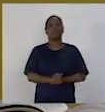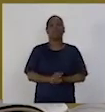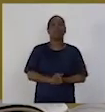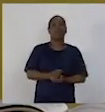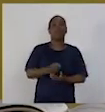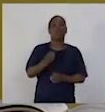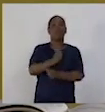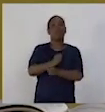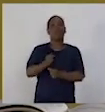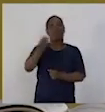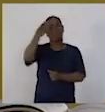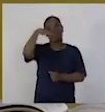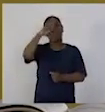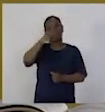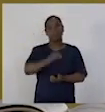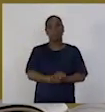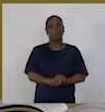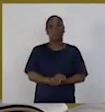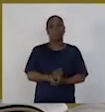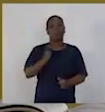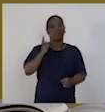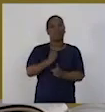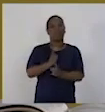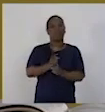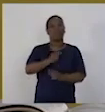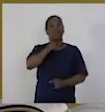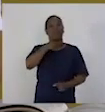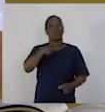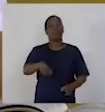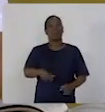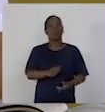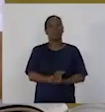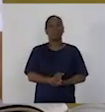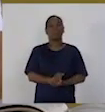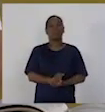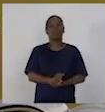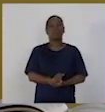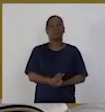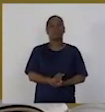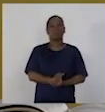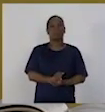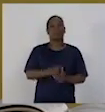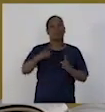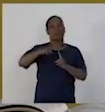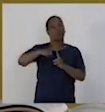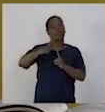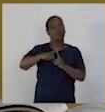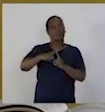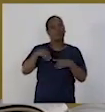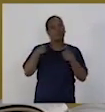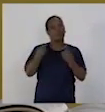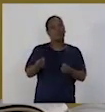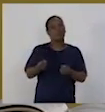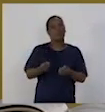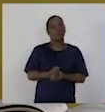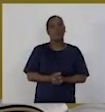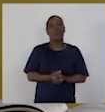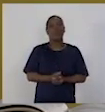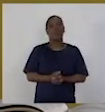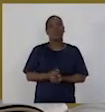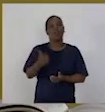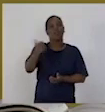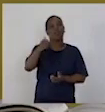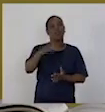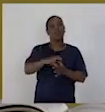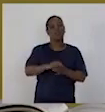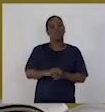www.cubeduca.cu. Aquí encontraríamos ejercicios y los contenidos a trabajar en el 10º grado, por temática, donde